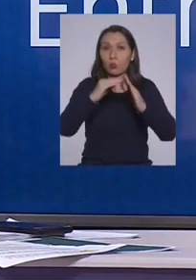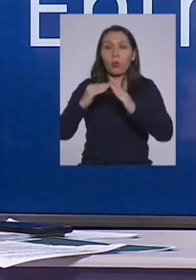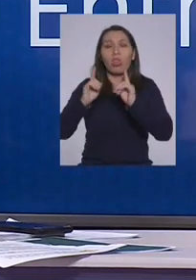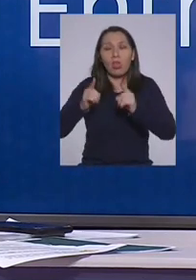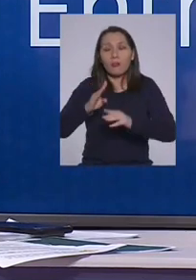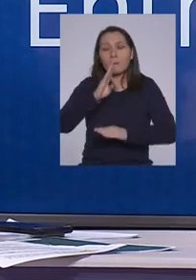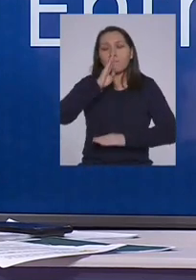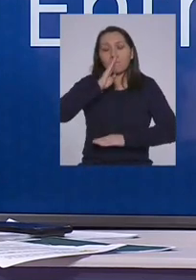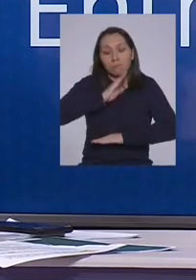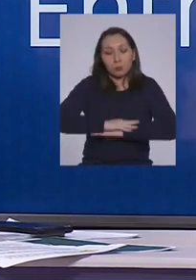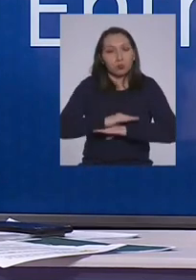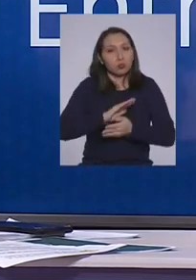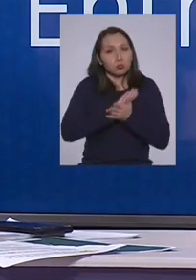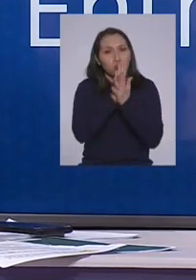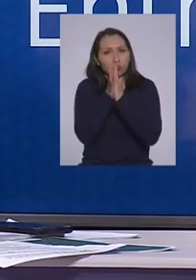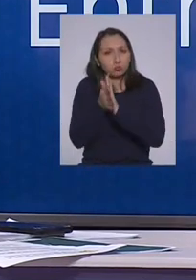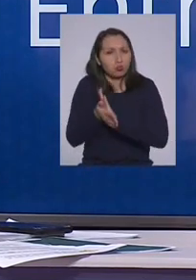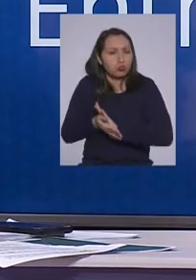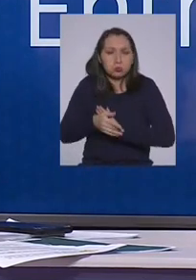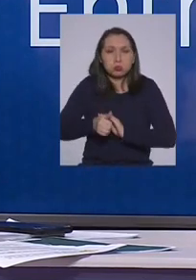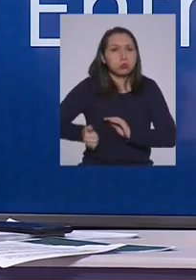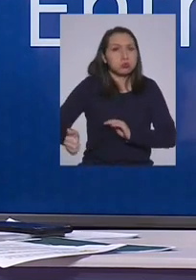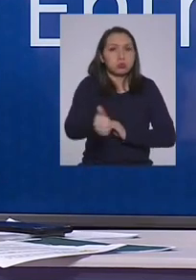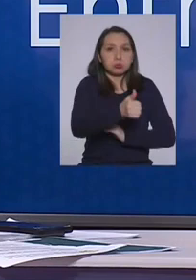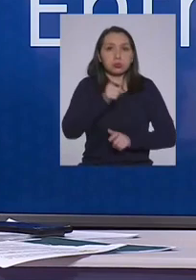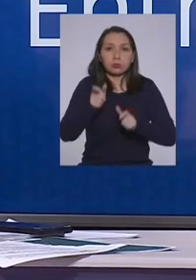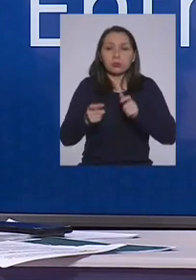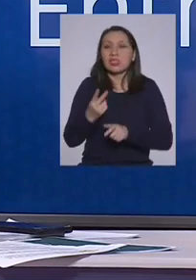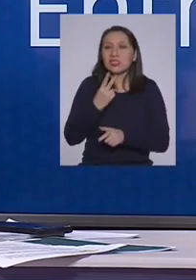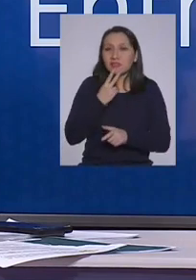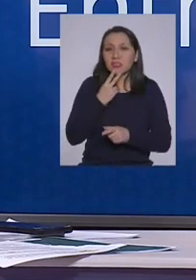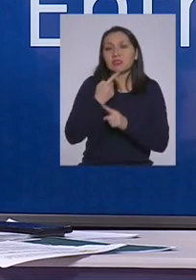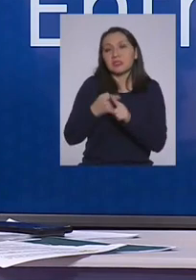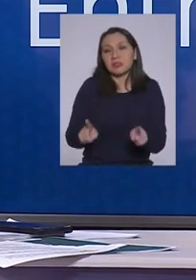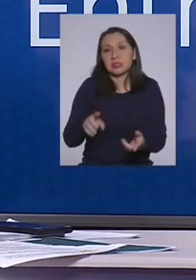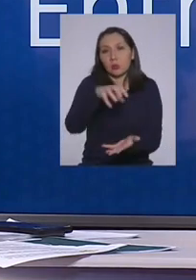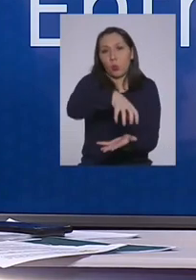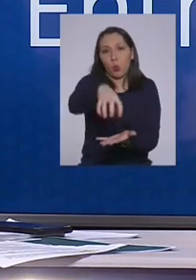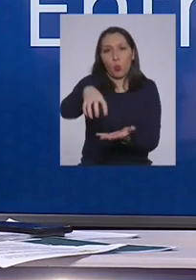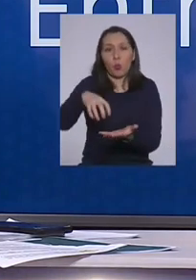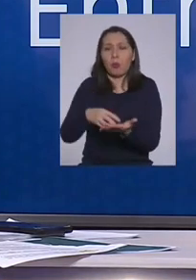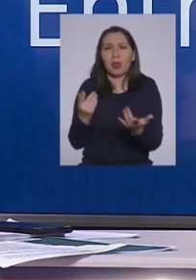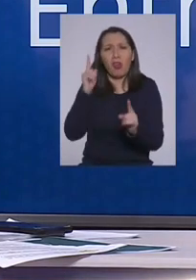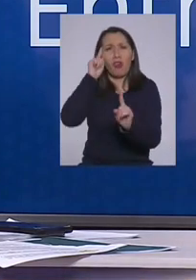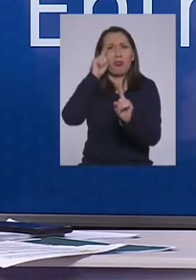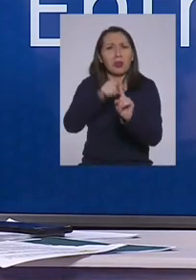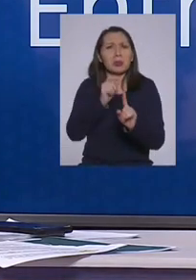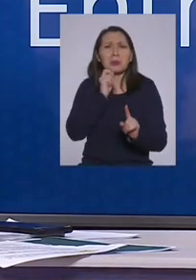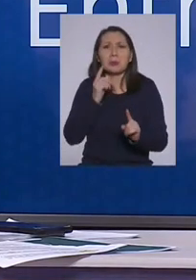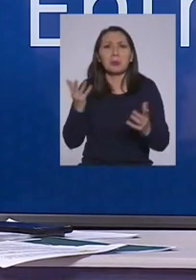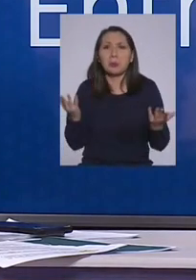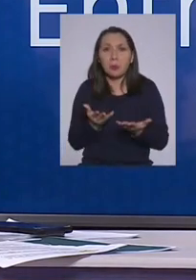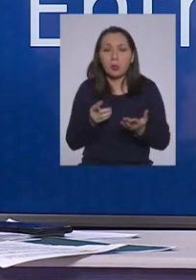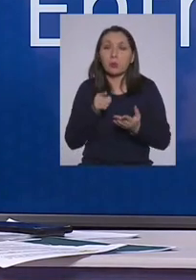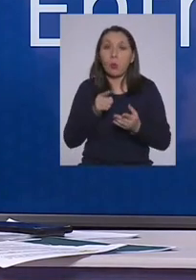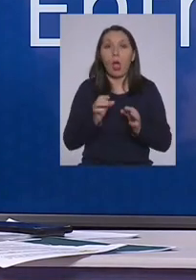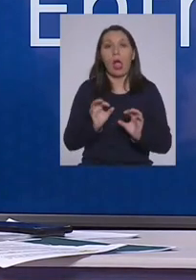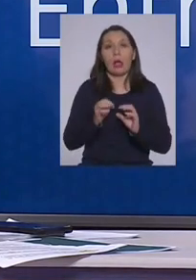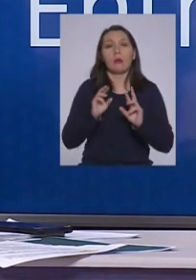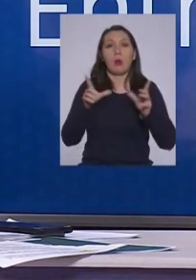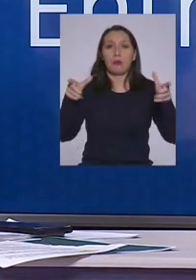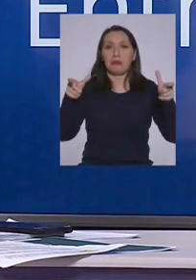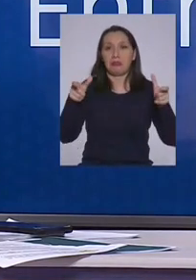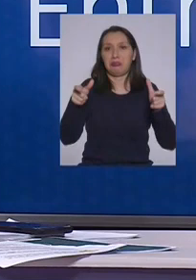que ser acatada por todas las personas que viven en determinada comuna, con el objetivo de que hagan su efecto, que